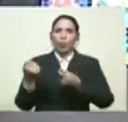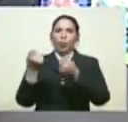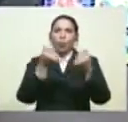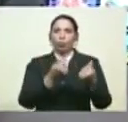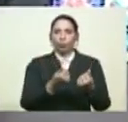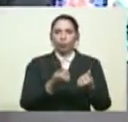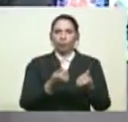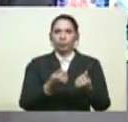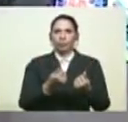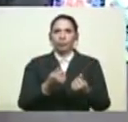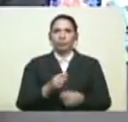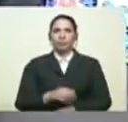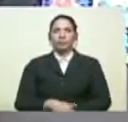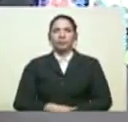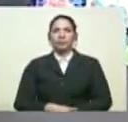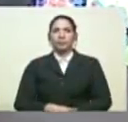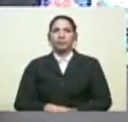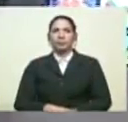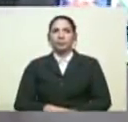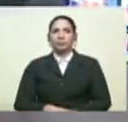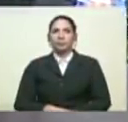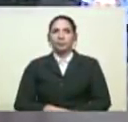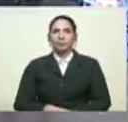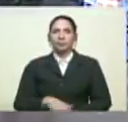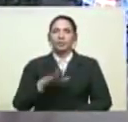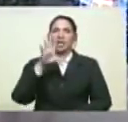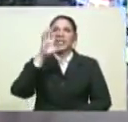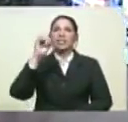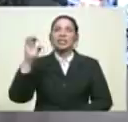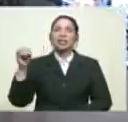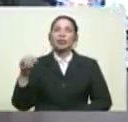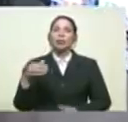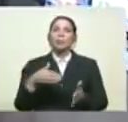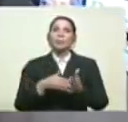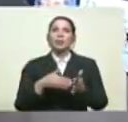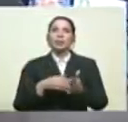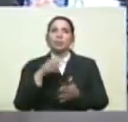Porque si este libro estaba hoy a 500.000 bolívares en el stand